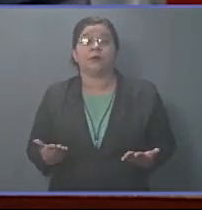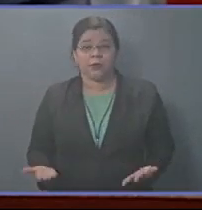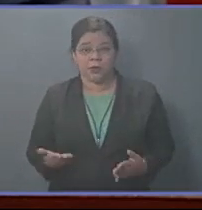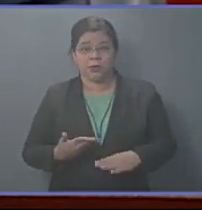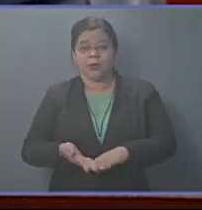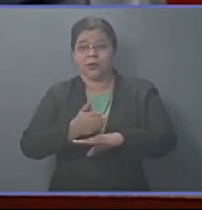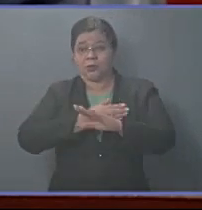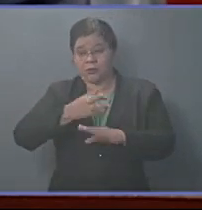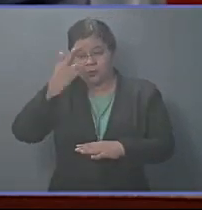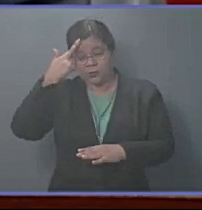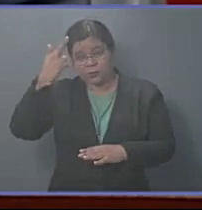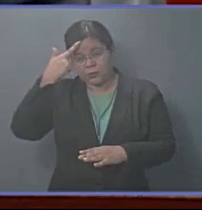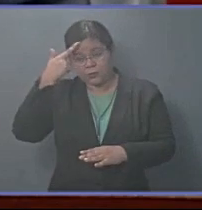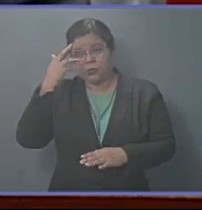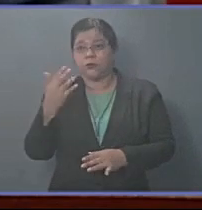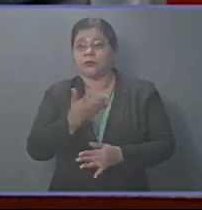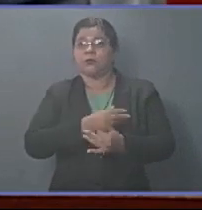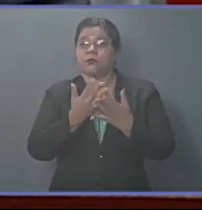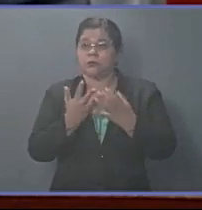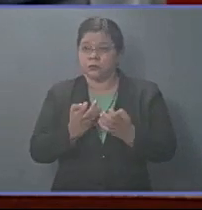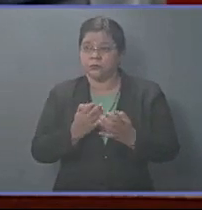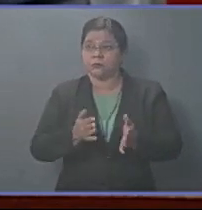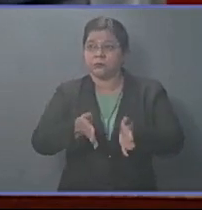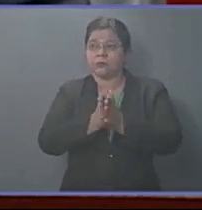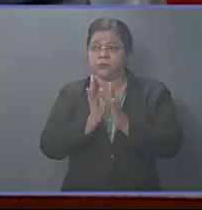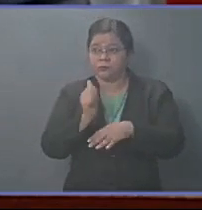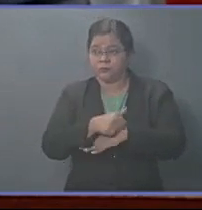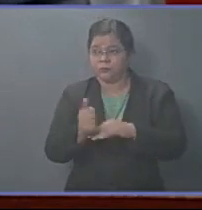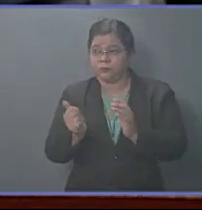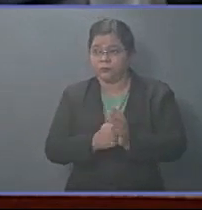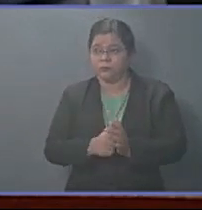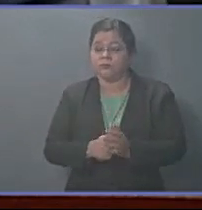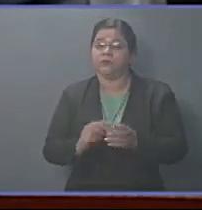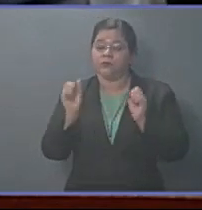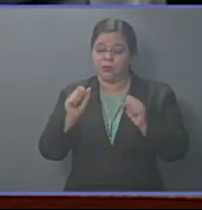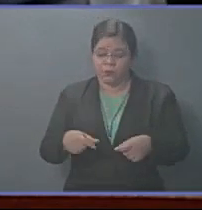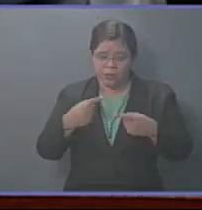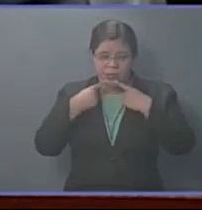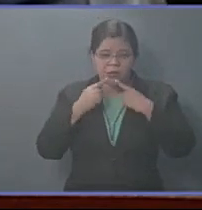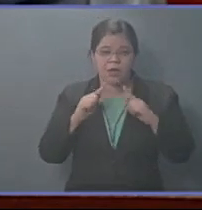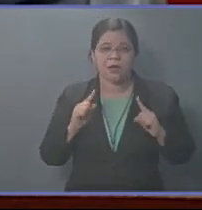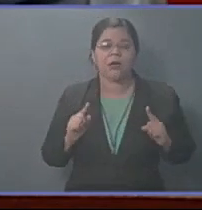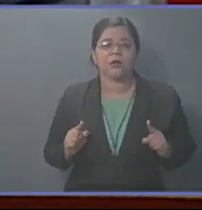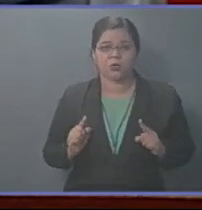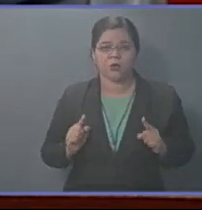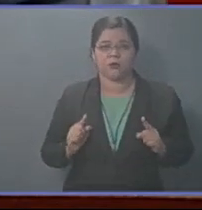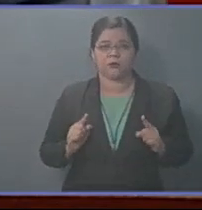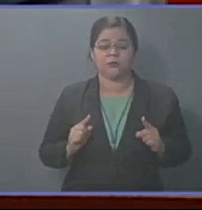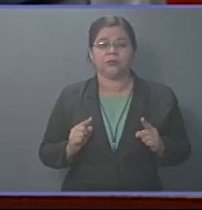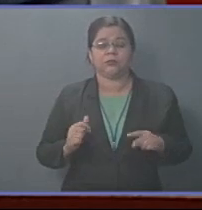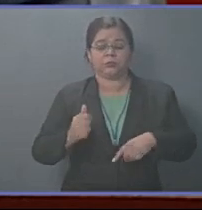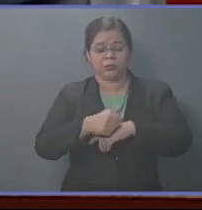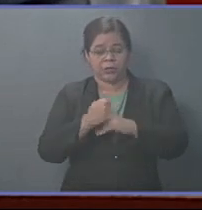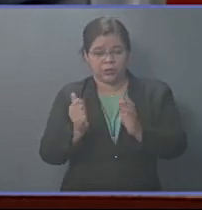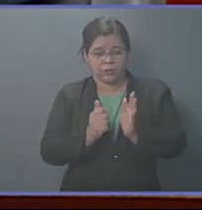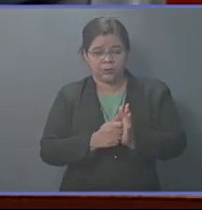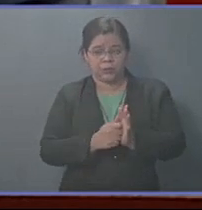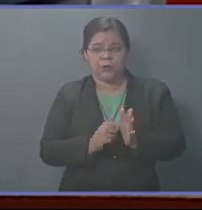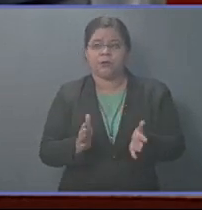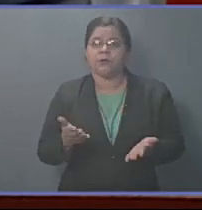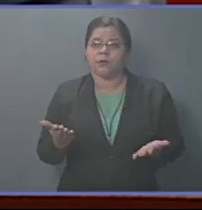antes expuesto solicitamos al orador del pleno legislativo que se emita pronunciamiento de parte del órgano legislativo